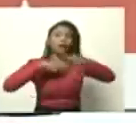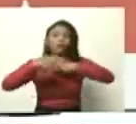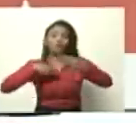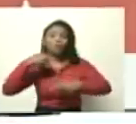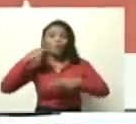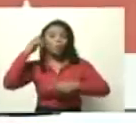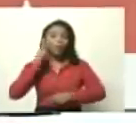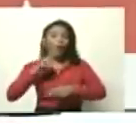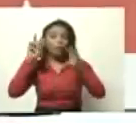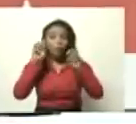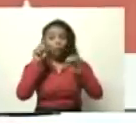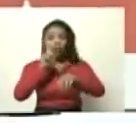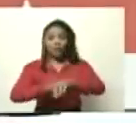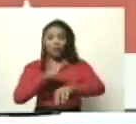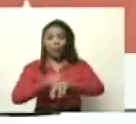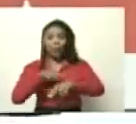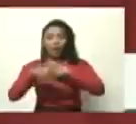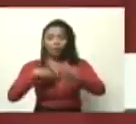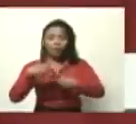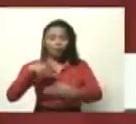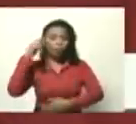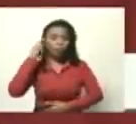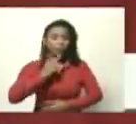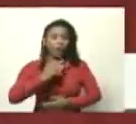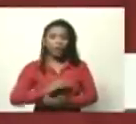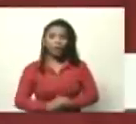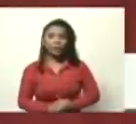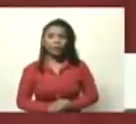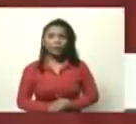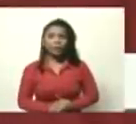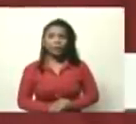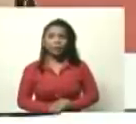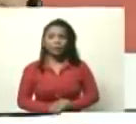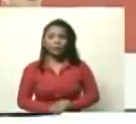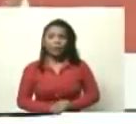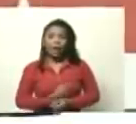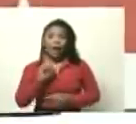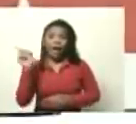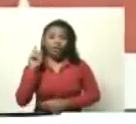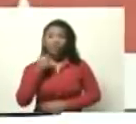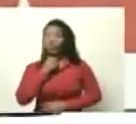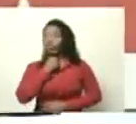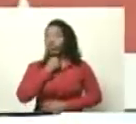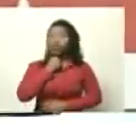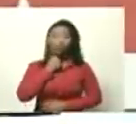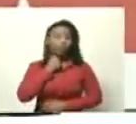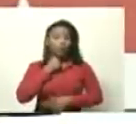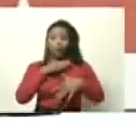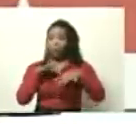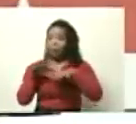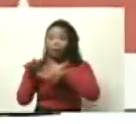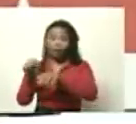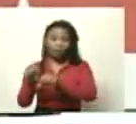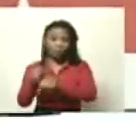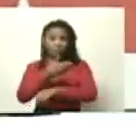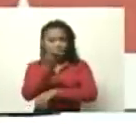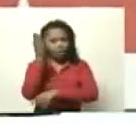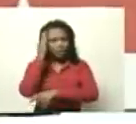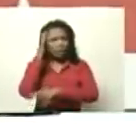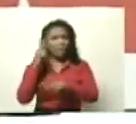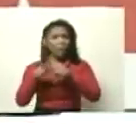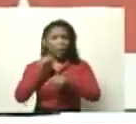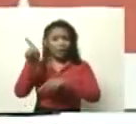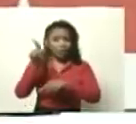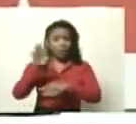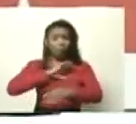época de la Revolución Bolivariana. Eso no le gusta al imperialismo, ustedes saben. Pero ese es el problema de